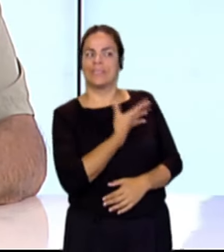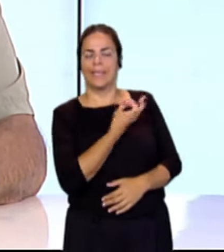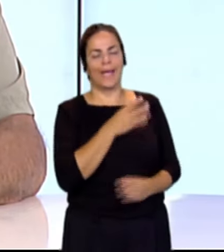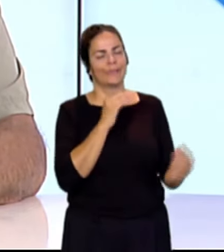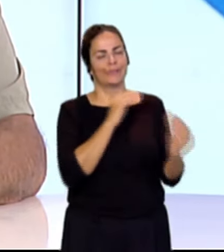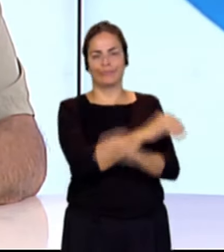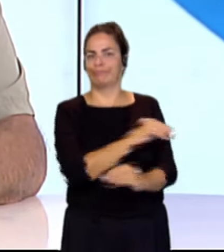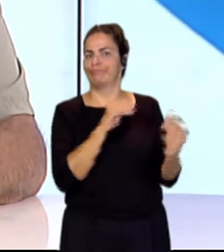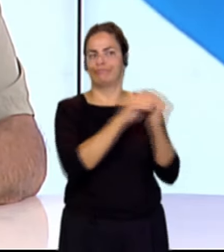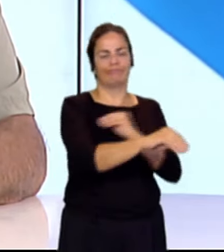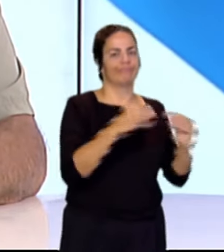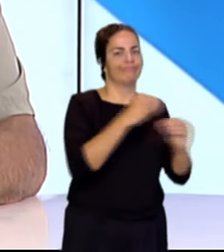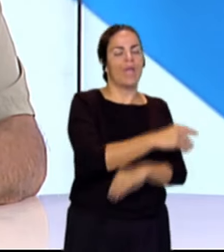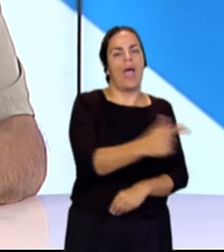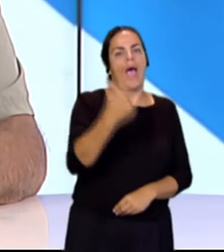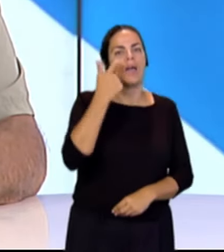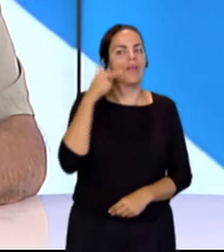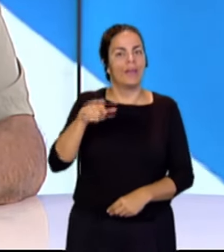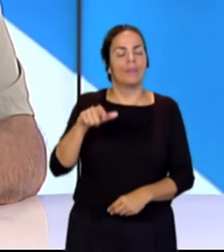cuanto a cómo se